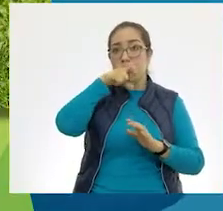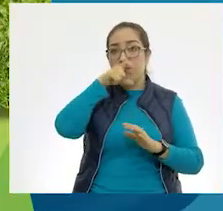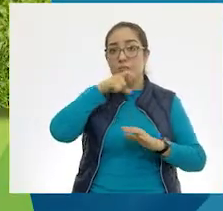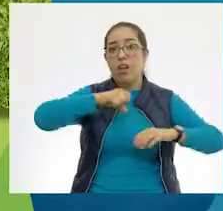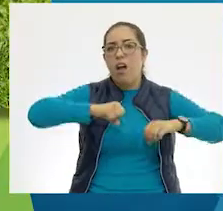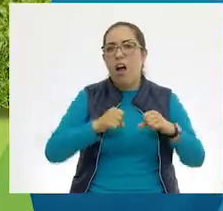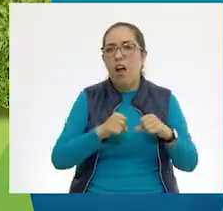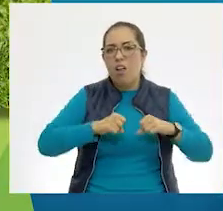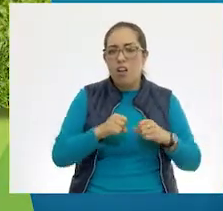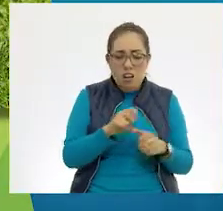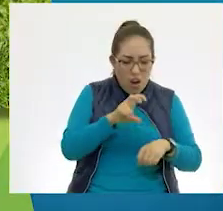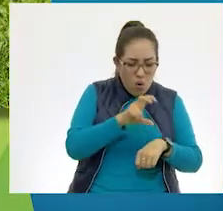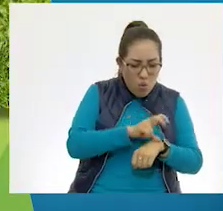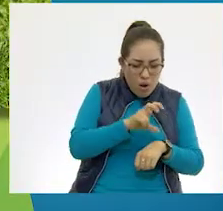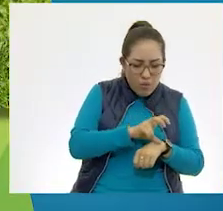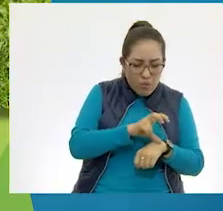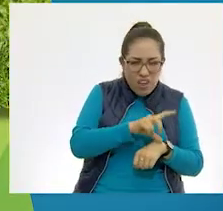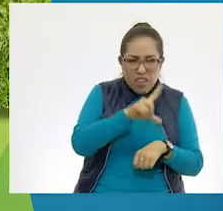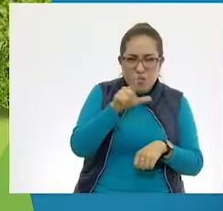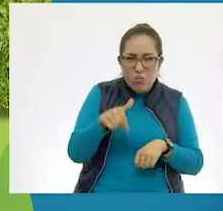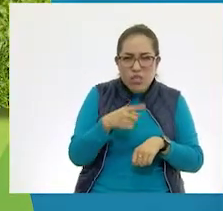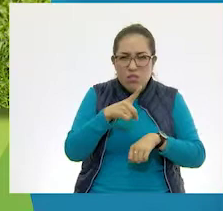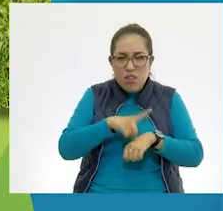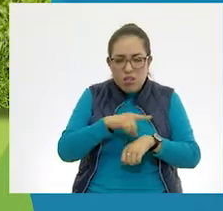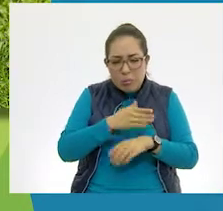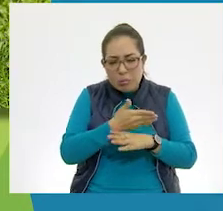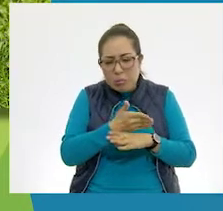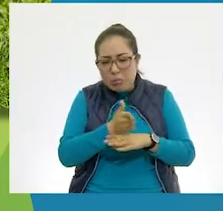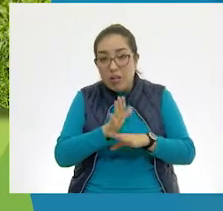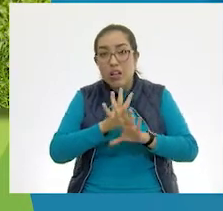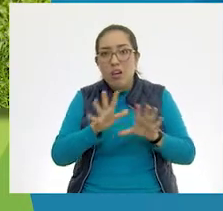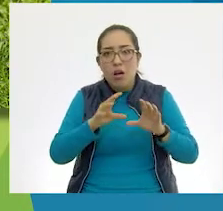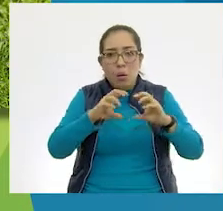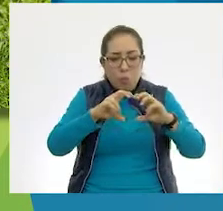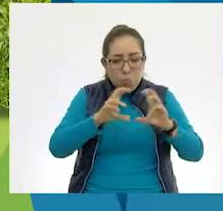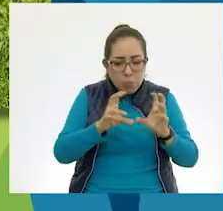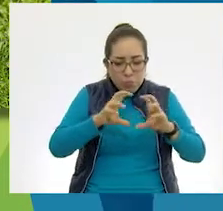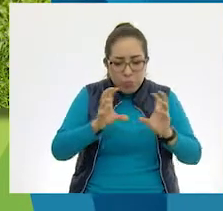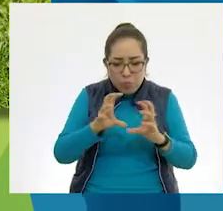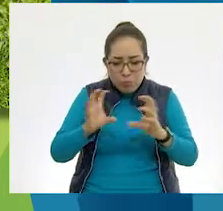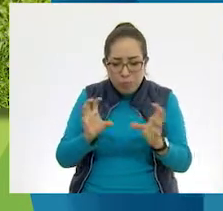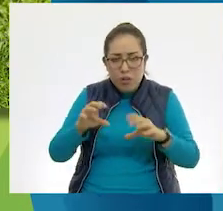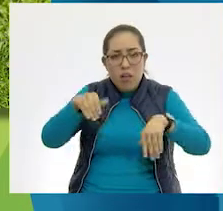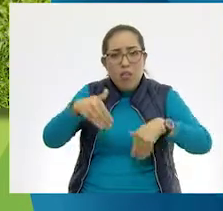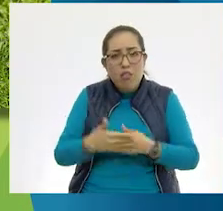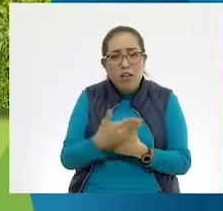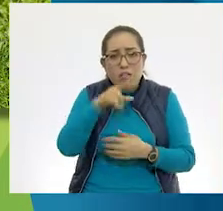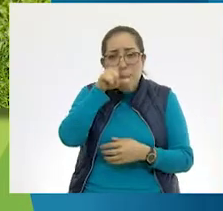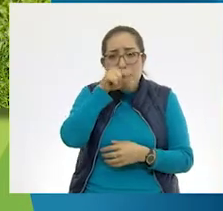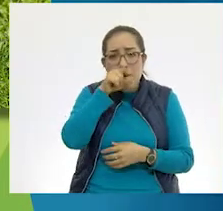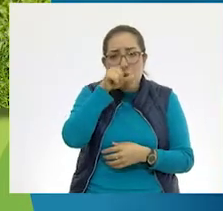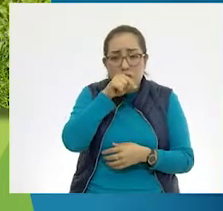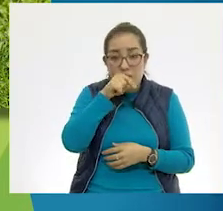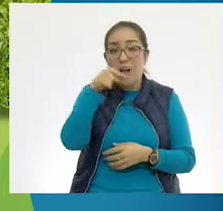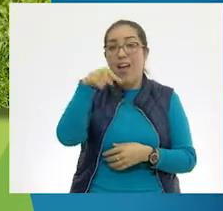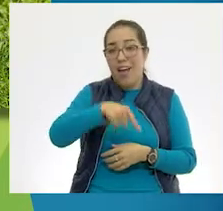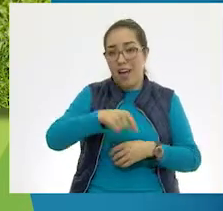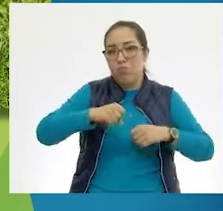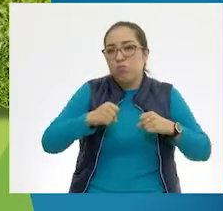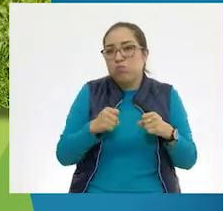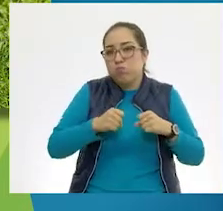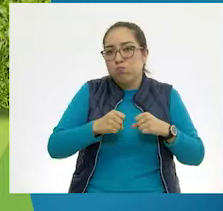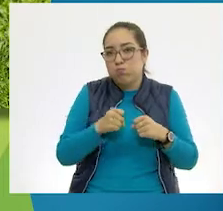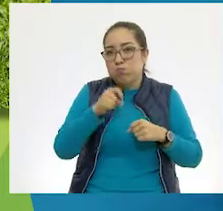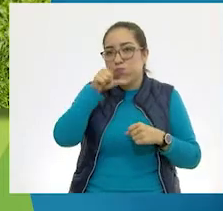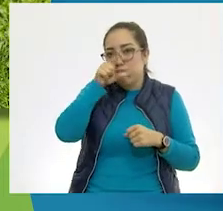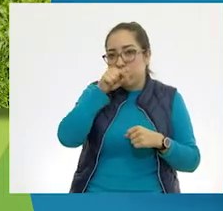y días después empiezan a nacer los pollitos. Así es. La gallina es uno de los ejemplos más comunes.